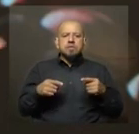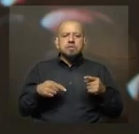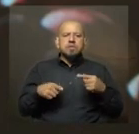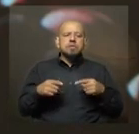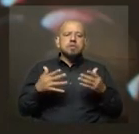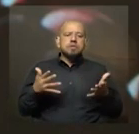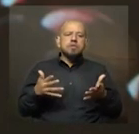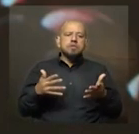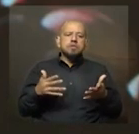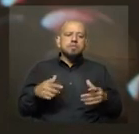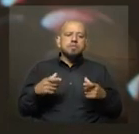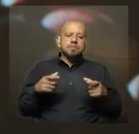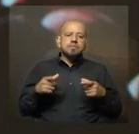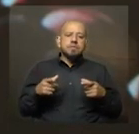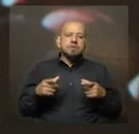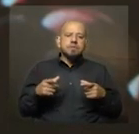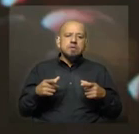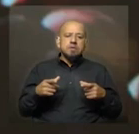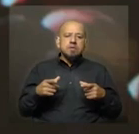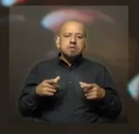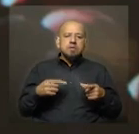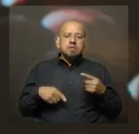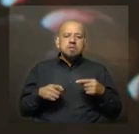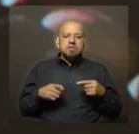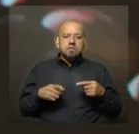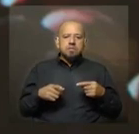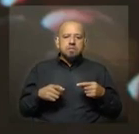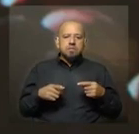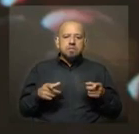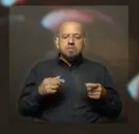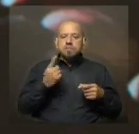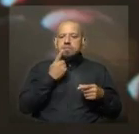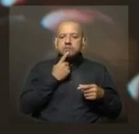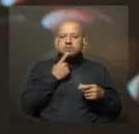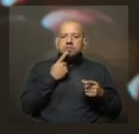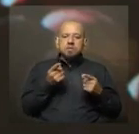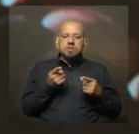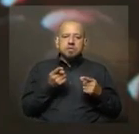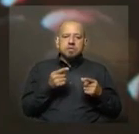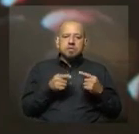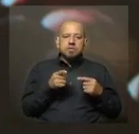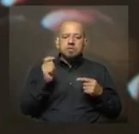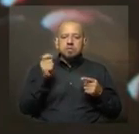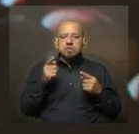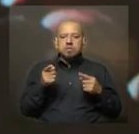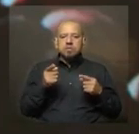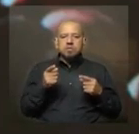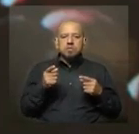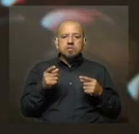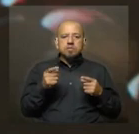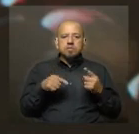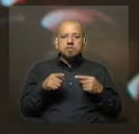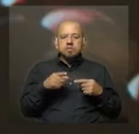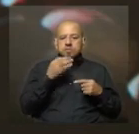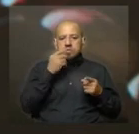así llegamos, por suerte, y creo que entiendo que es ha sido una política pública tan